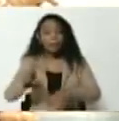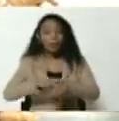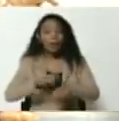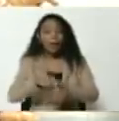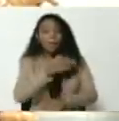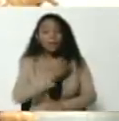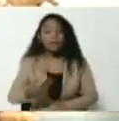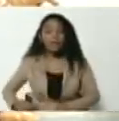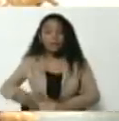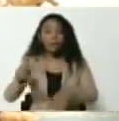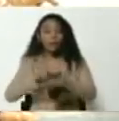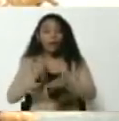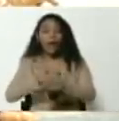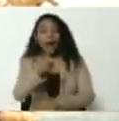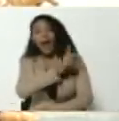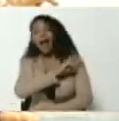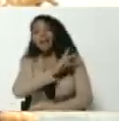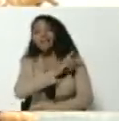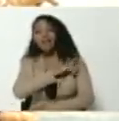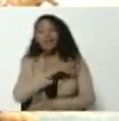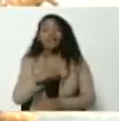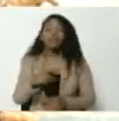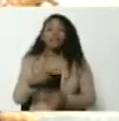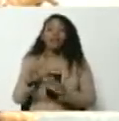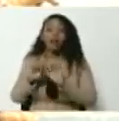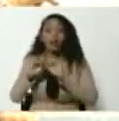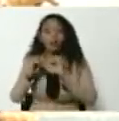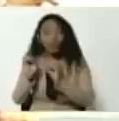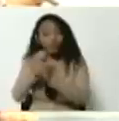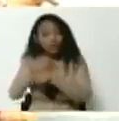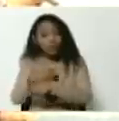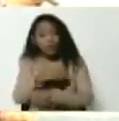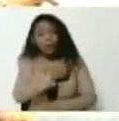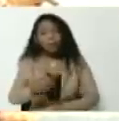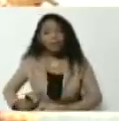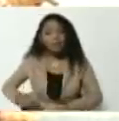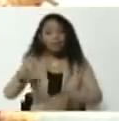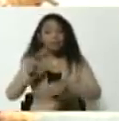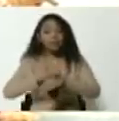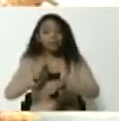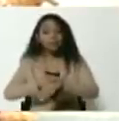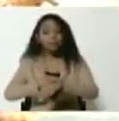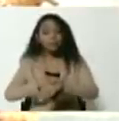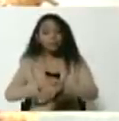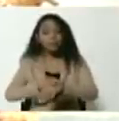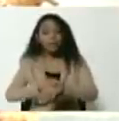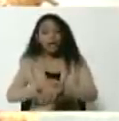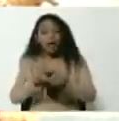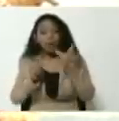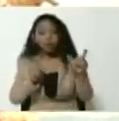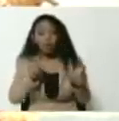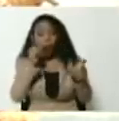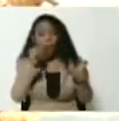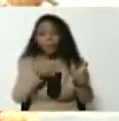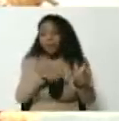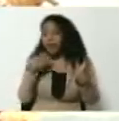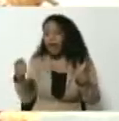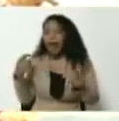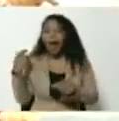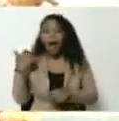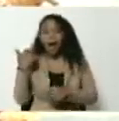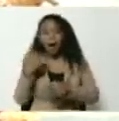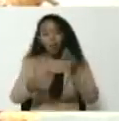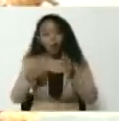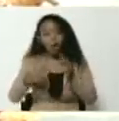de Paraguay, al jefe del despacho de la presidencia de Paraguay, a Troconis y al abogado